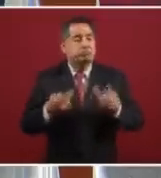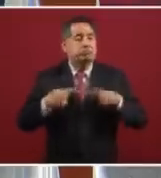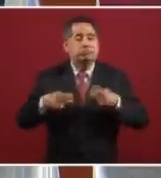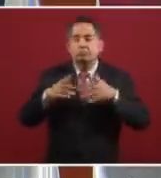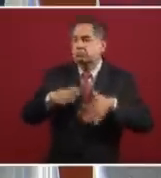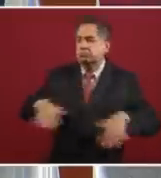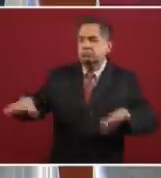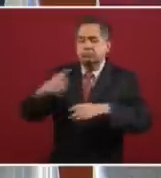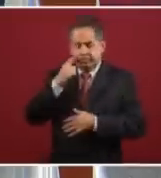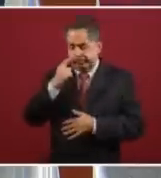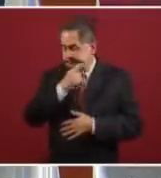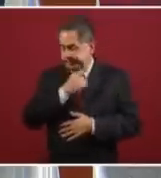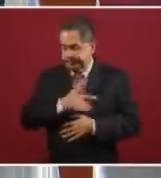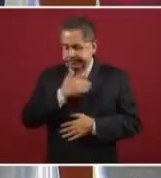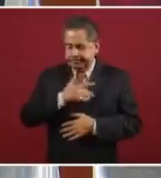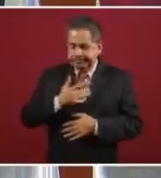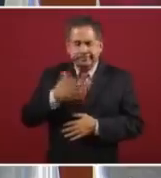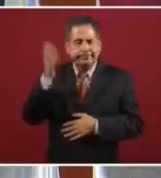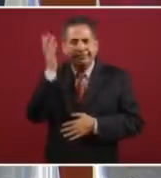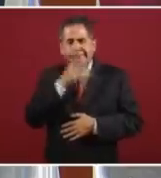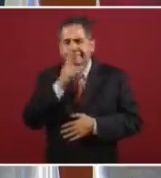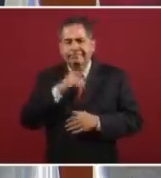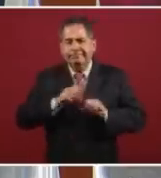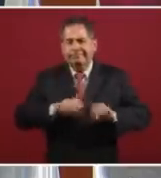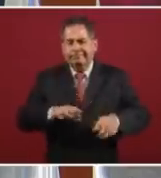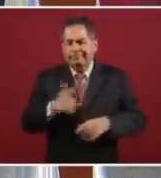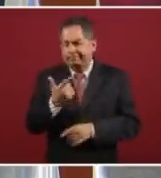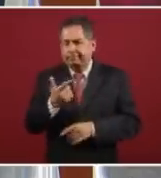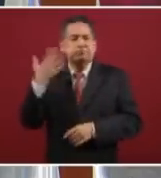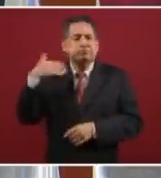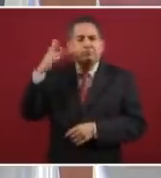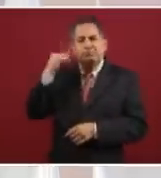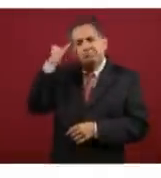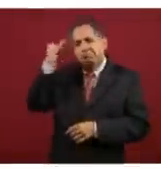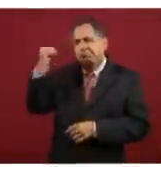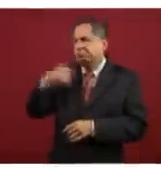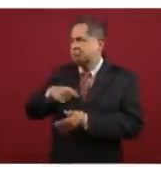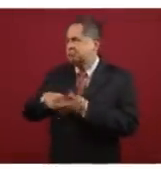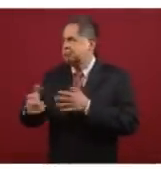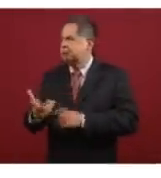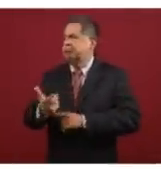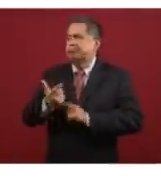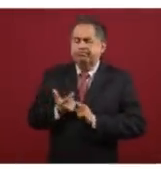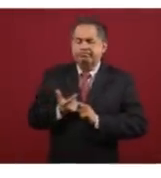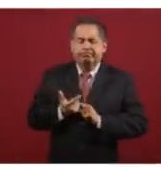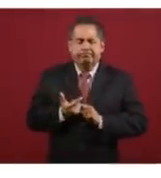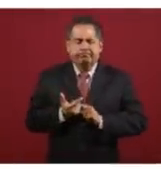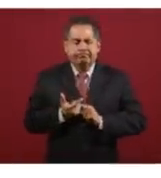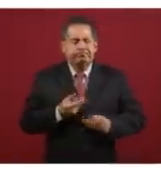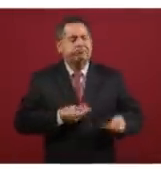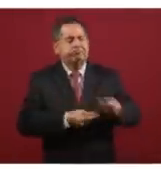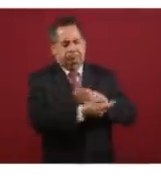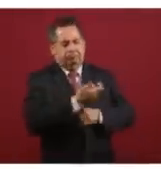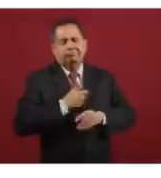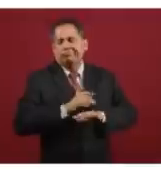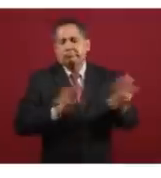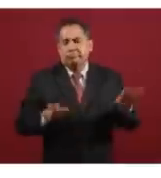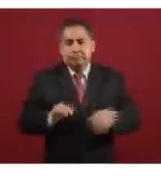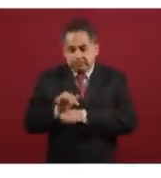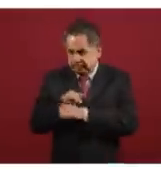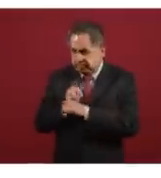por sí sola se deshaga de ese armamento que por alguna situación está en su poder. Nunca se